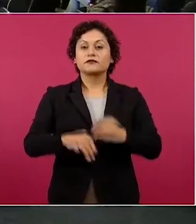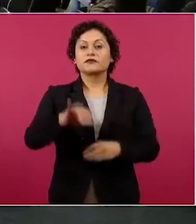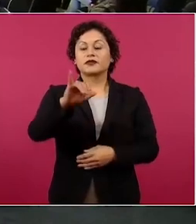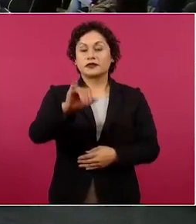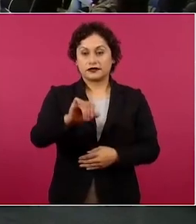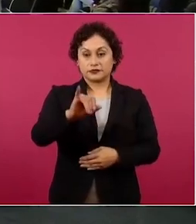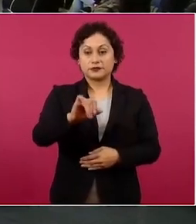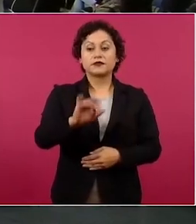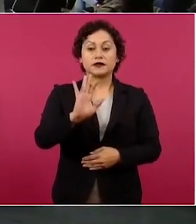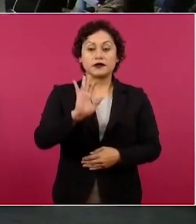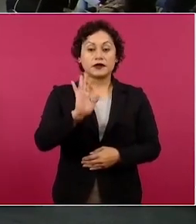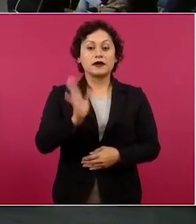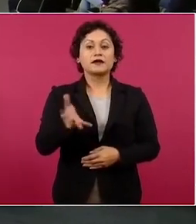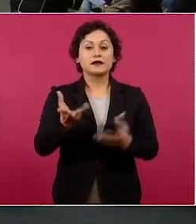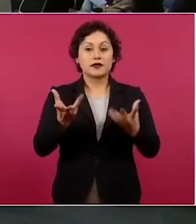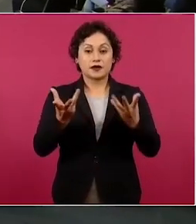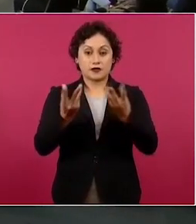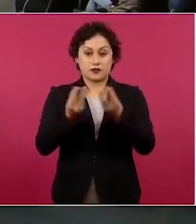trabajando